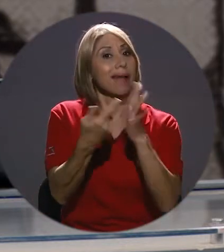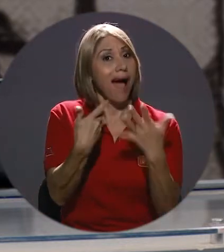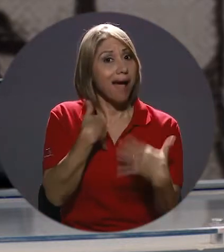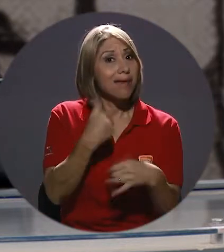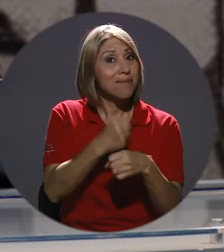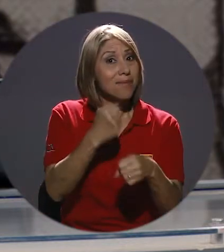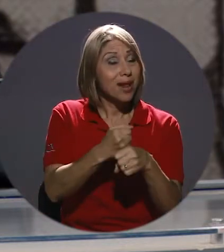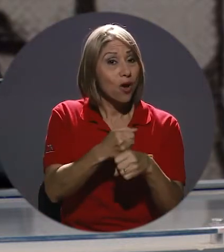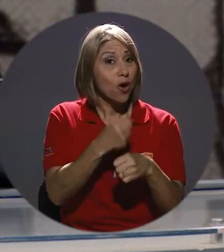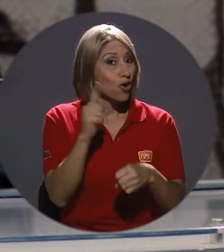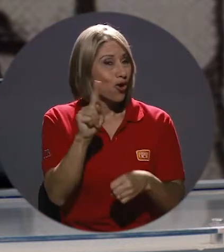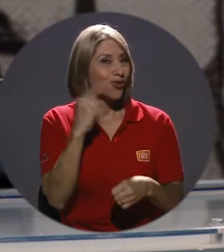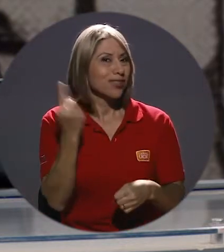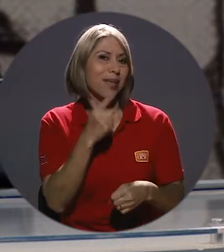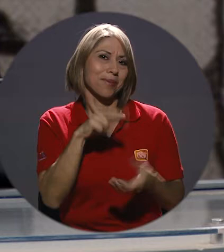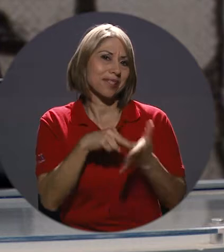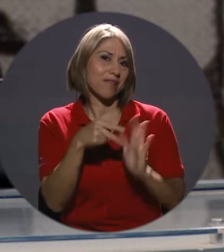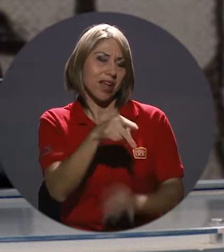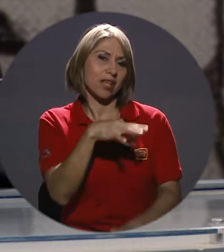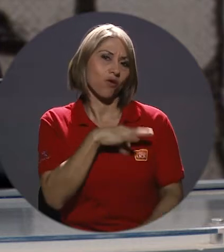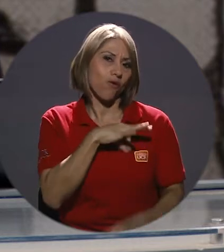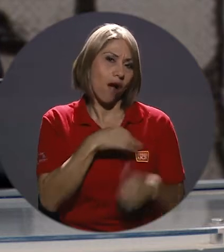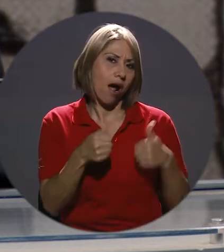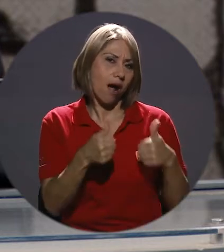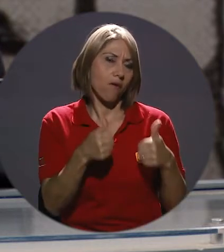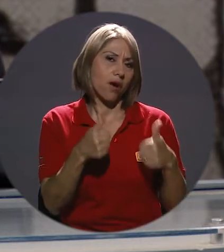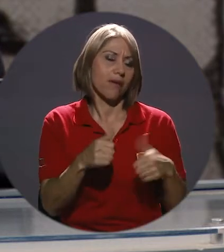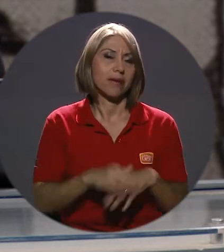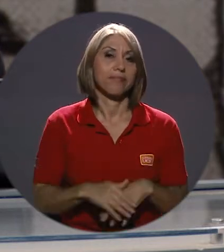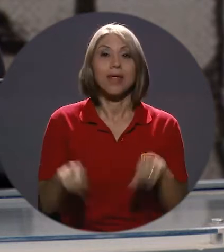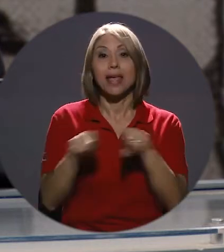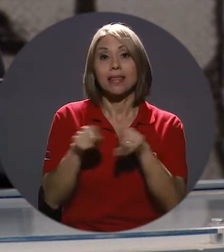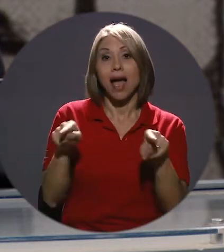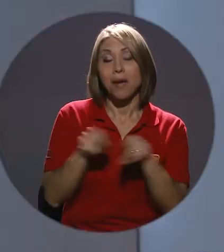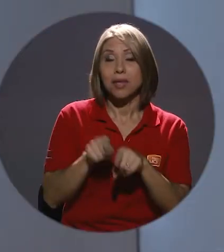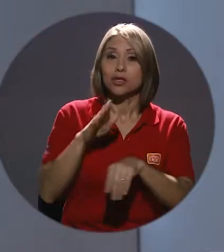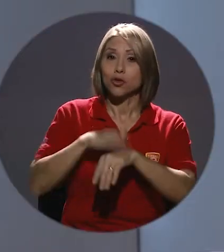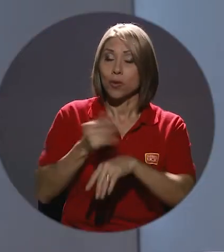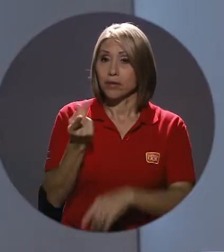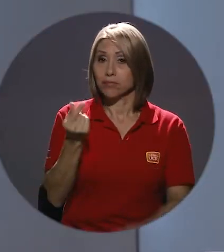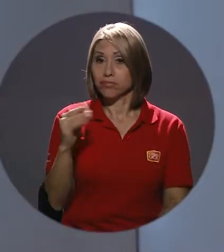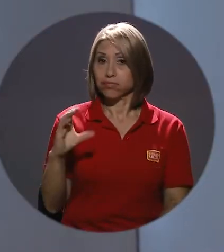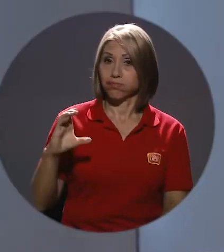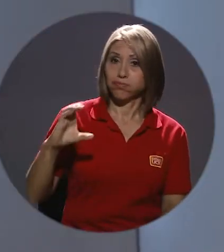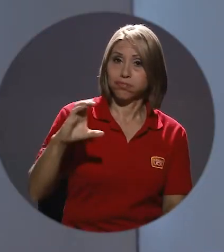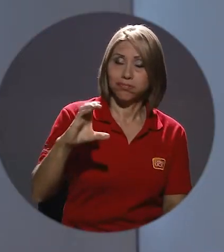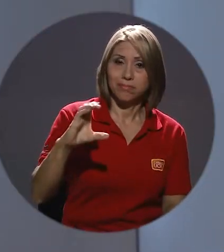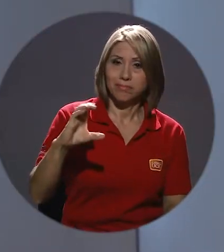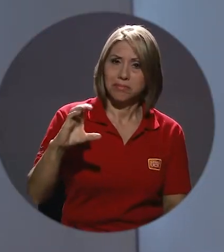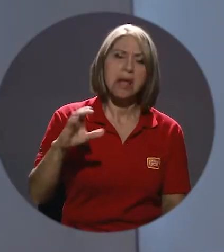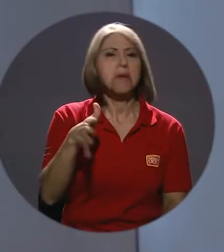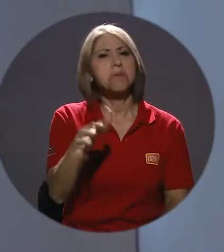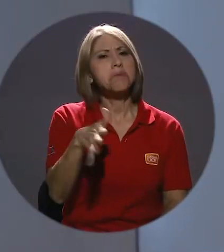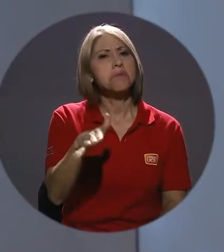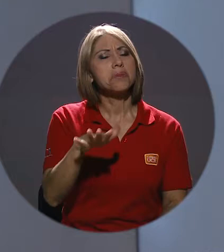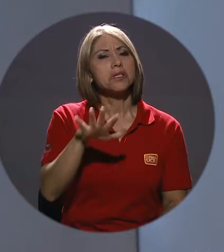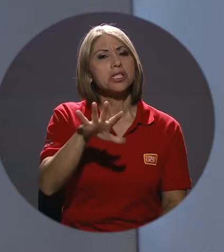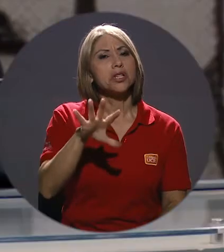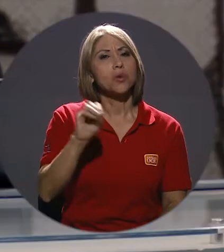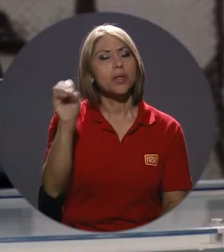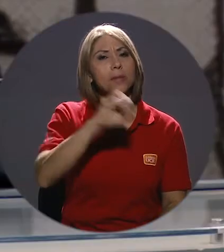entonces, en términos de los ingresos, también lo señalaste antes, ya cerca del